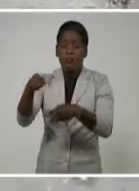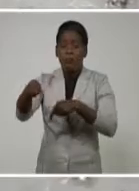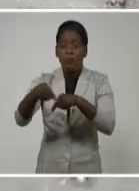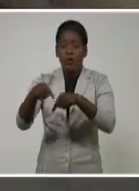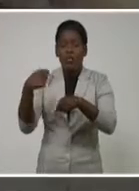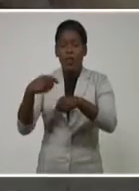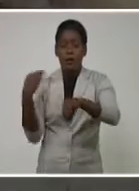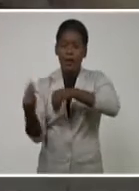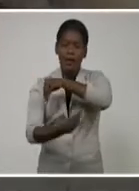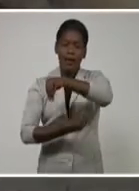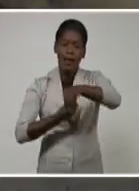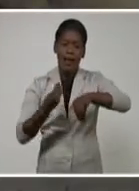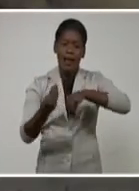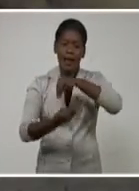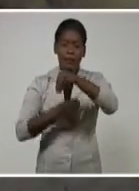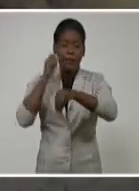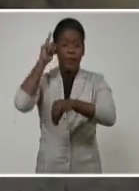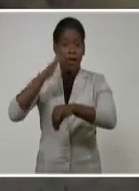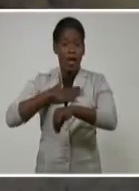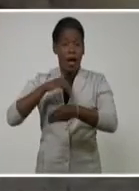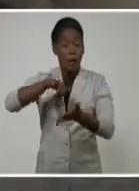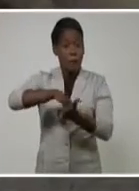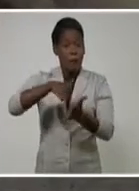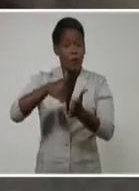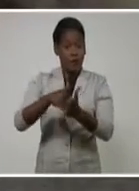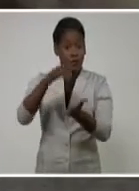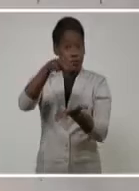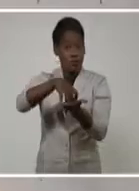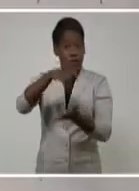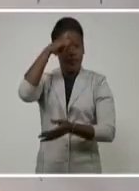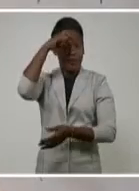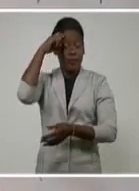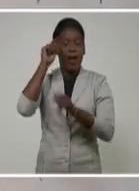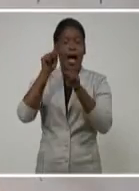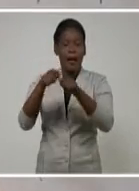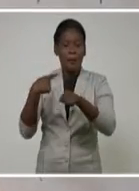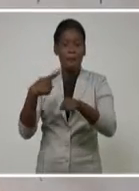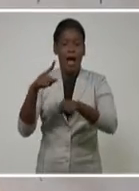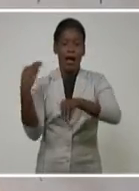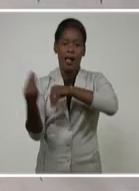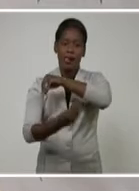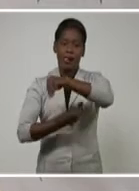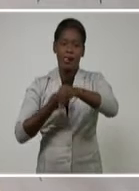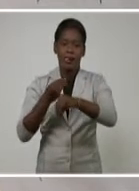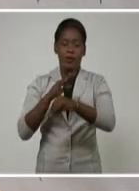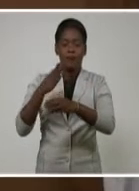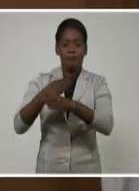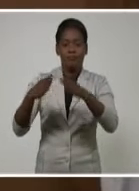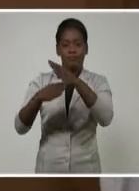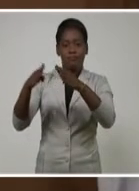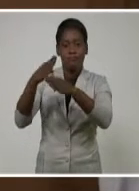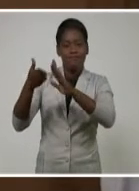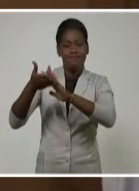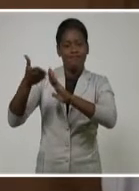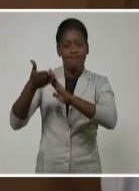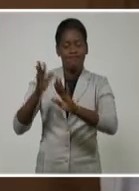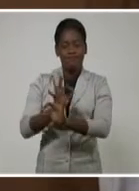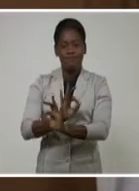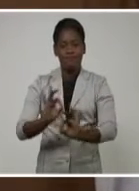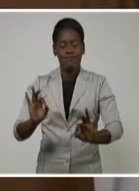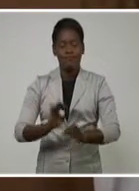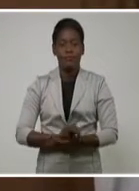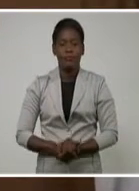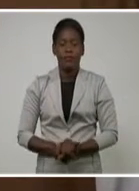gracias a un proyecto de la Oficina del Conservador de la Ciudad de Santi Spíritus. Tenemos pensado en empezar, ¿no?, por una